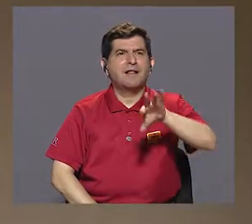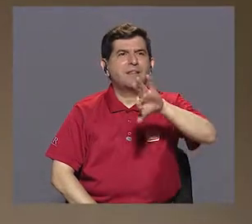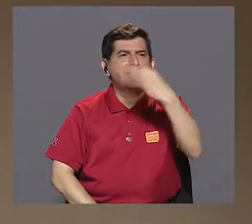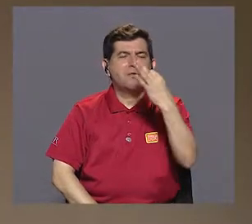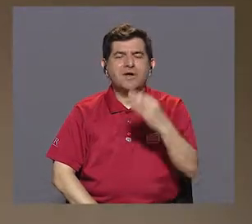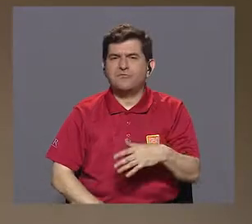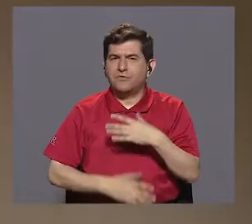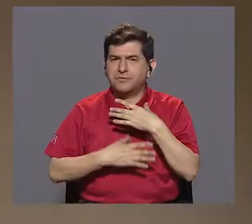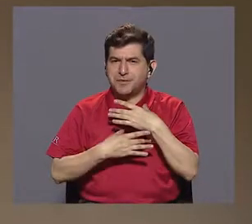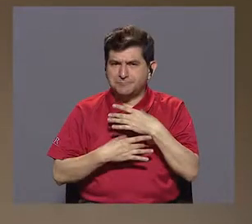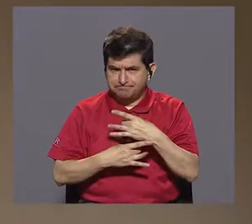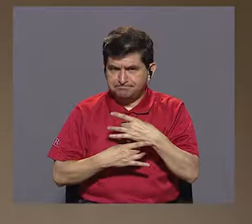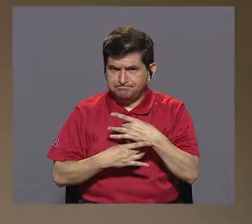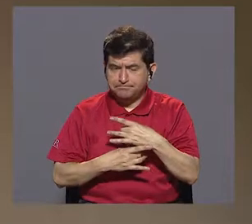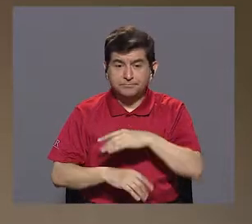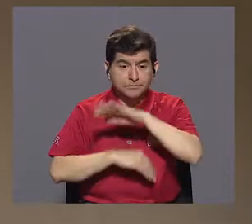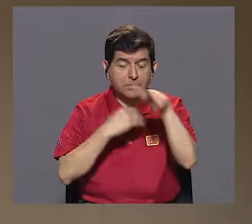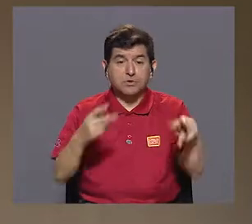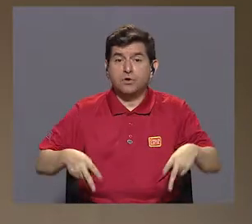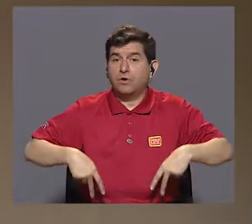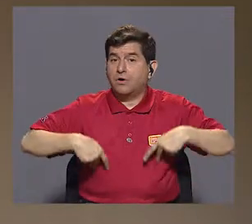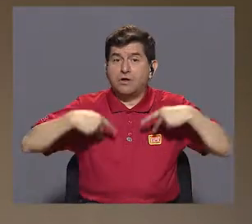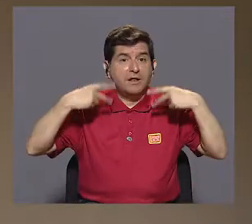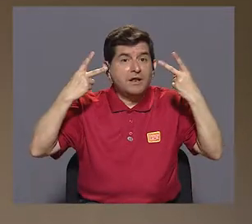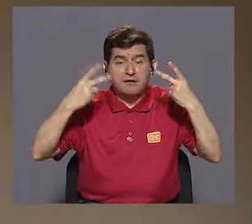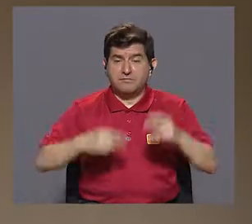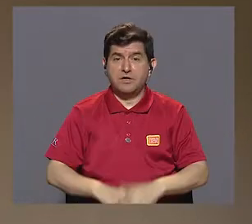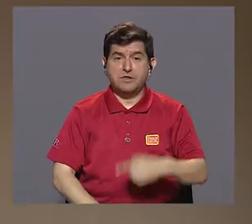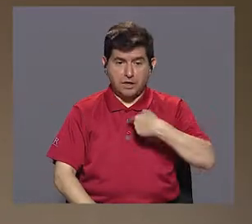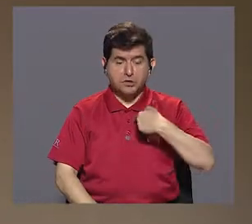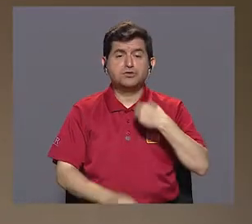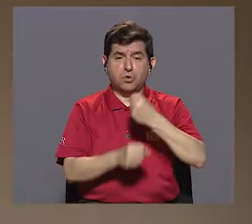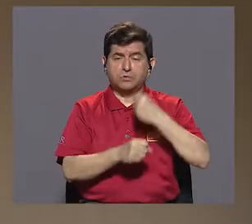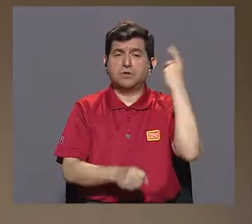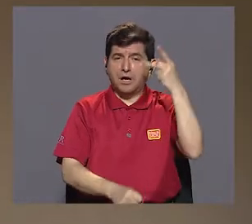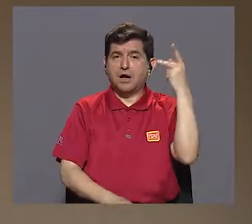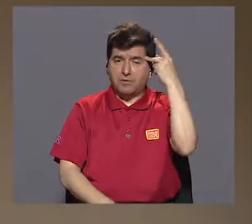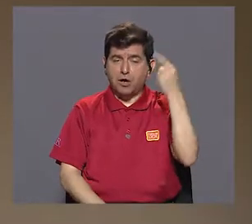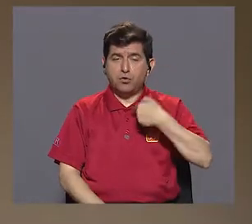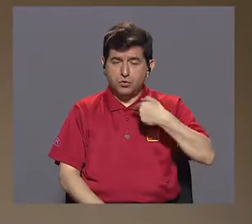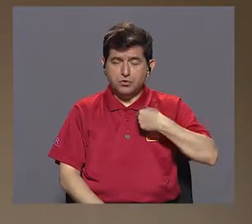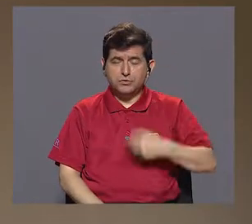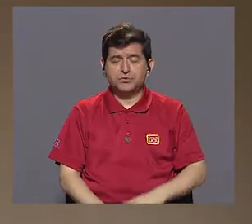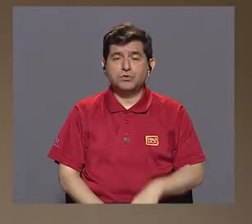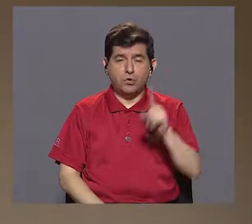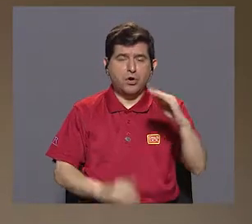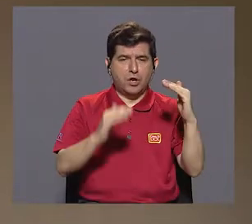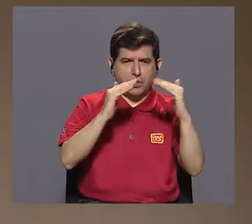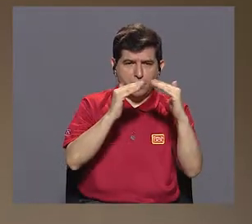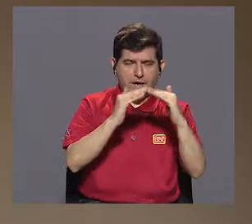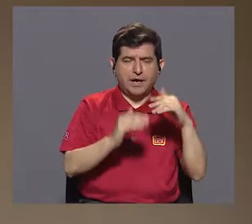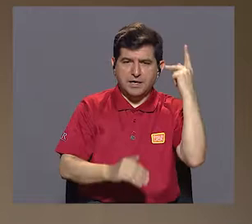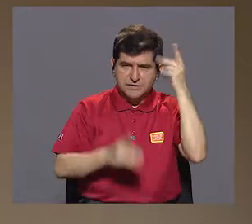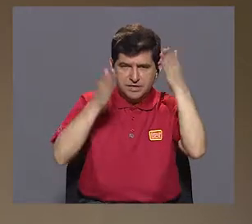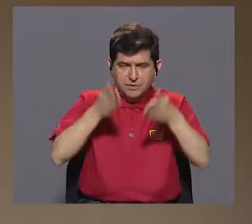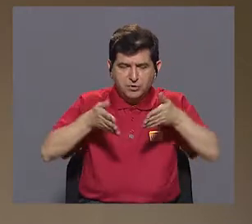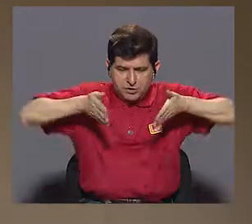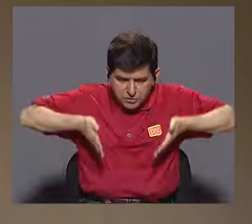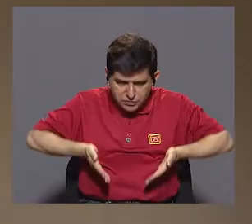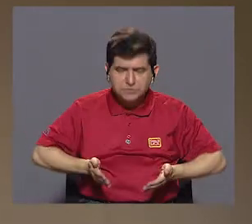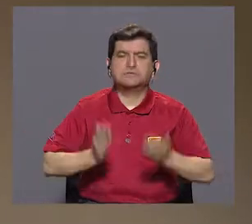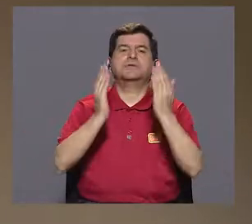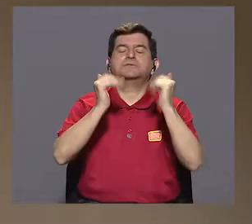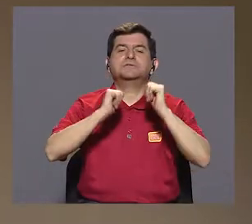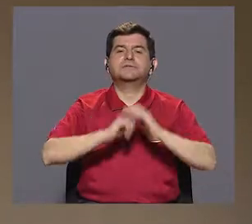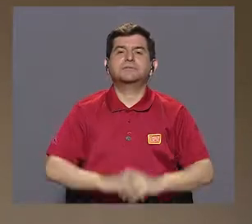De una manera muy curiosa, porque toda la vida he hecho política. Yo nací en un hogar de